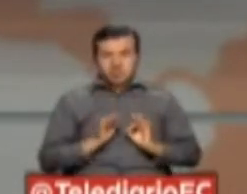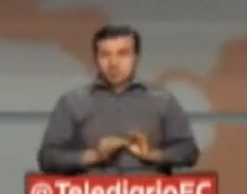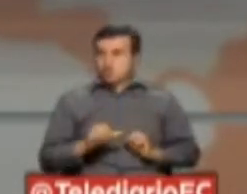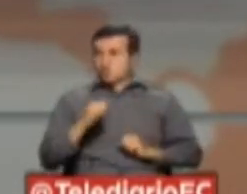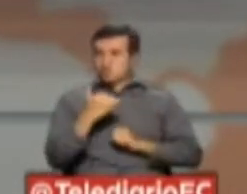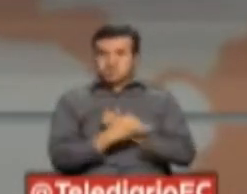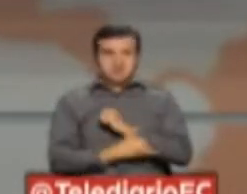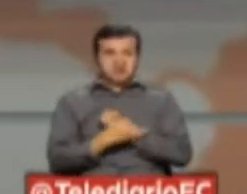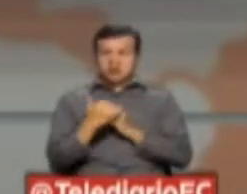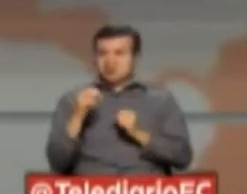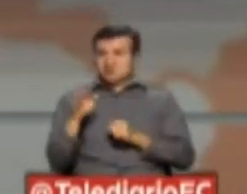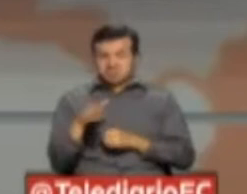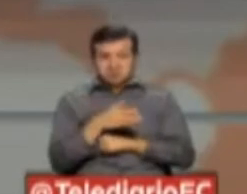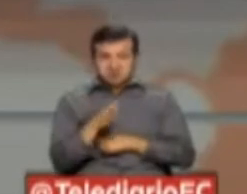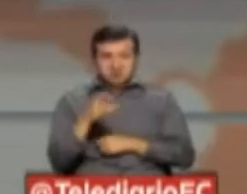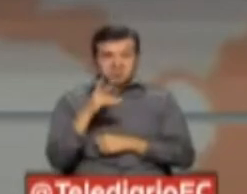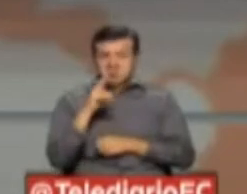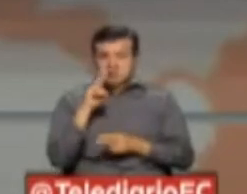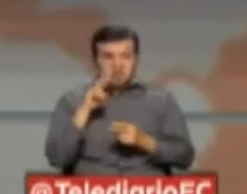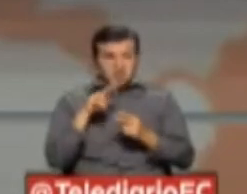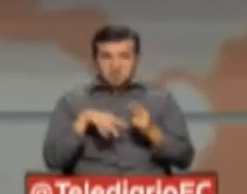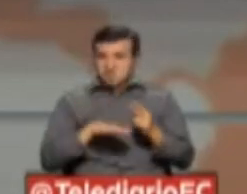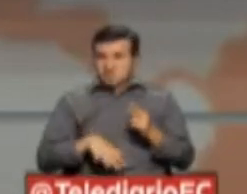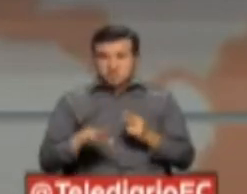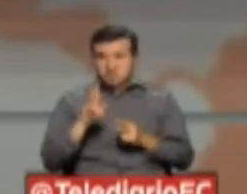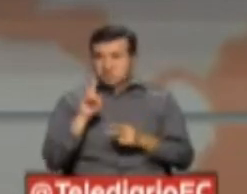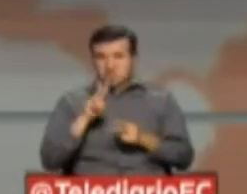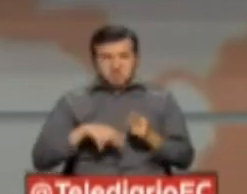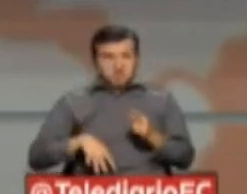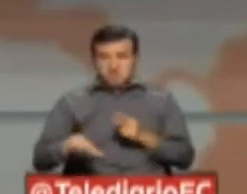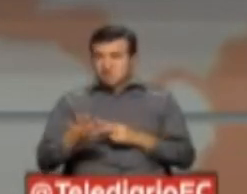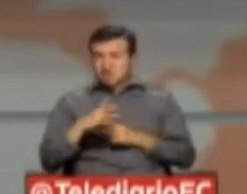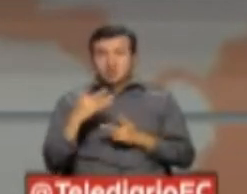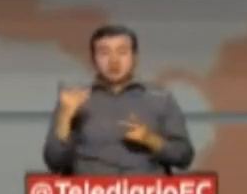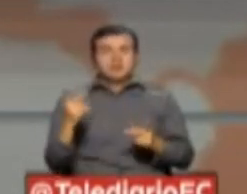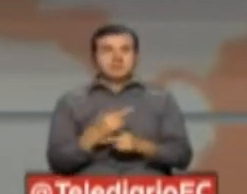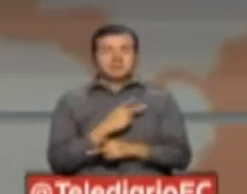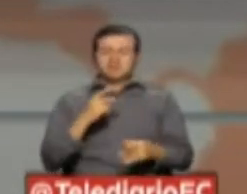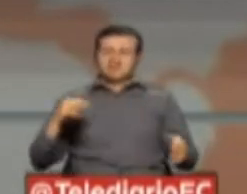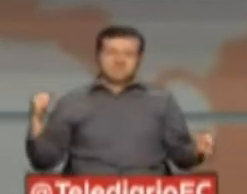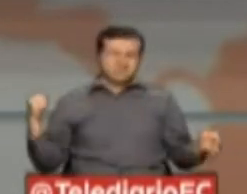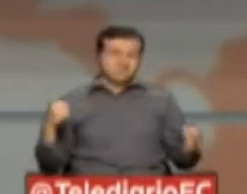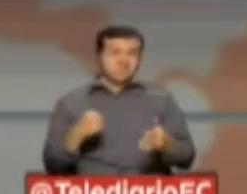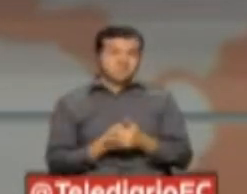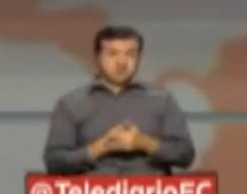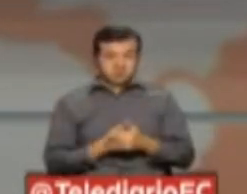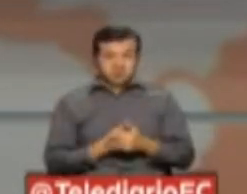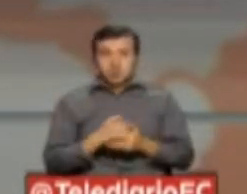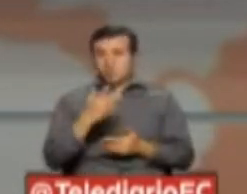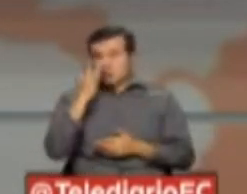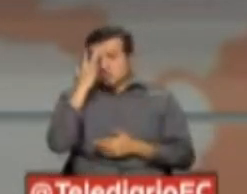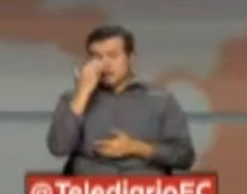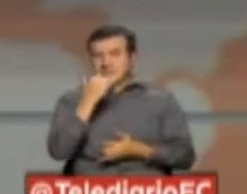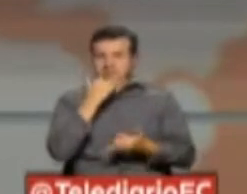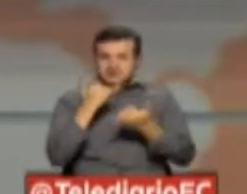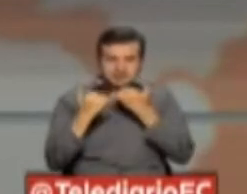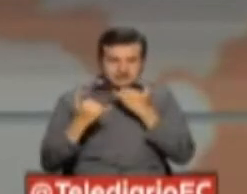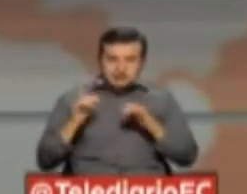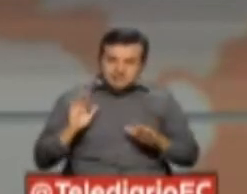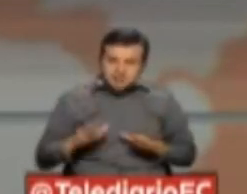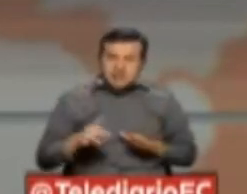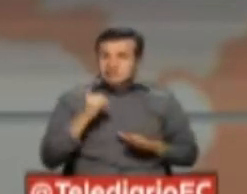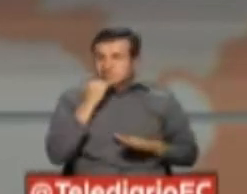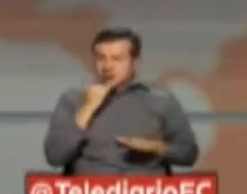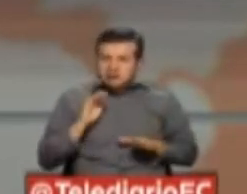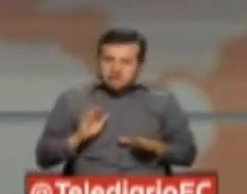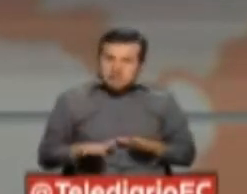país que no conoce la vía que no tiene un plan un plan de viaje produce un siniestro vial por mal uso del freno a mi criterio